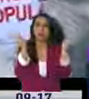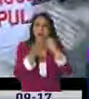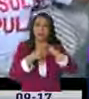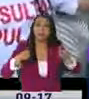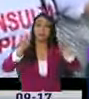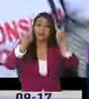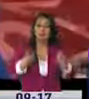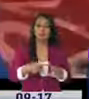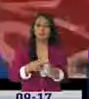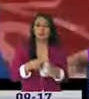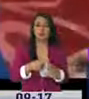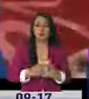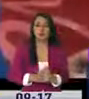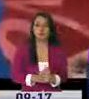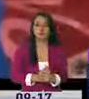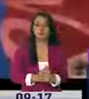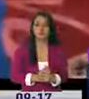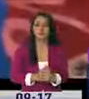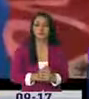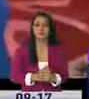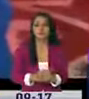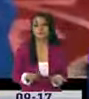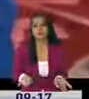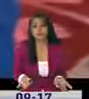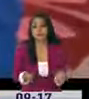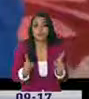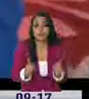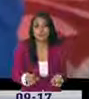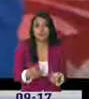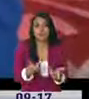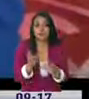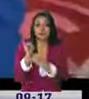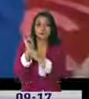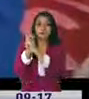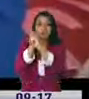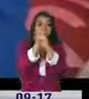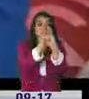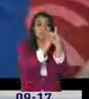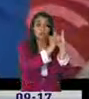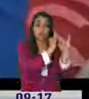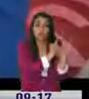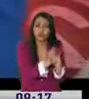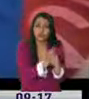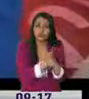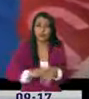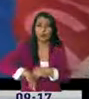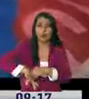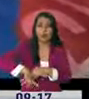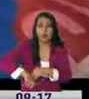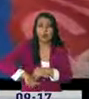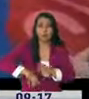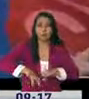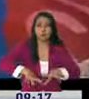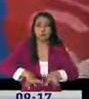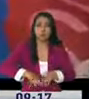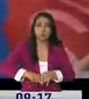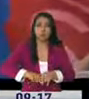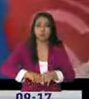temas urgentes. Primero es que hay que eliminar esas instituciones que fueron tramposamente organizadas y